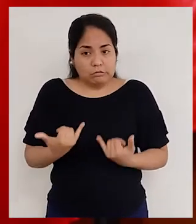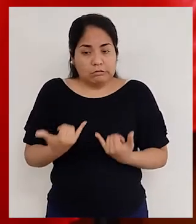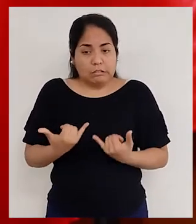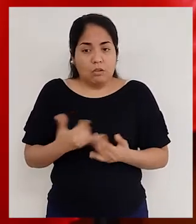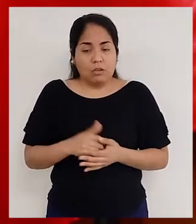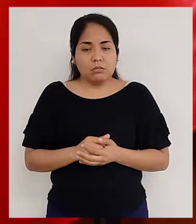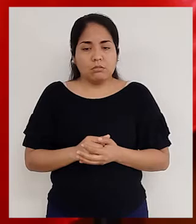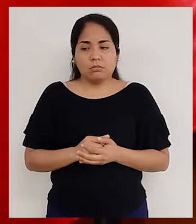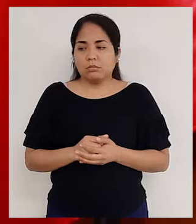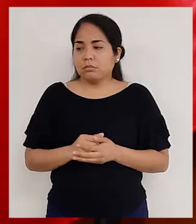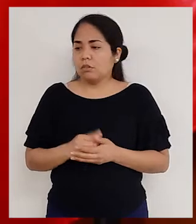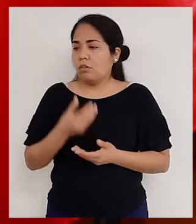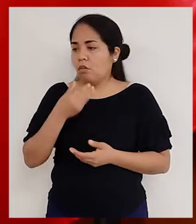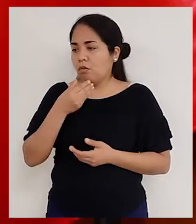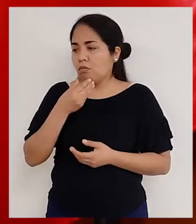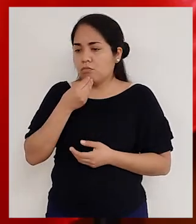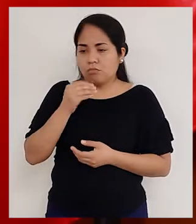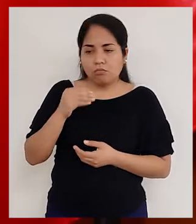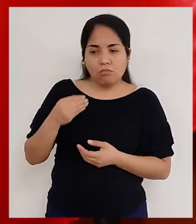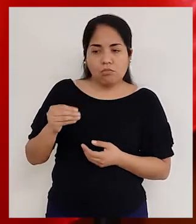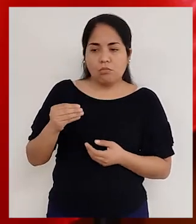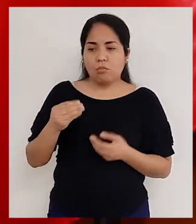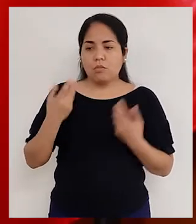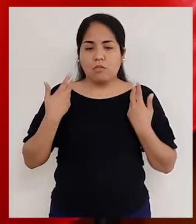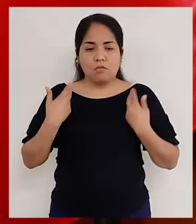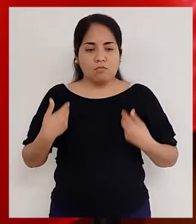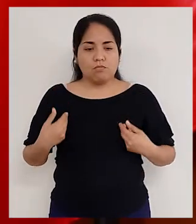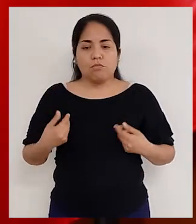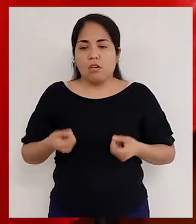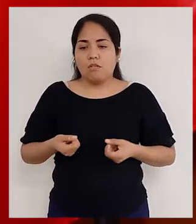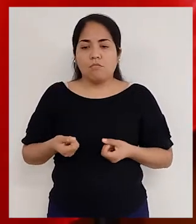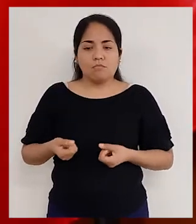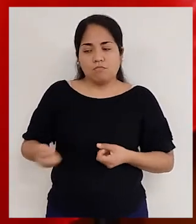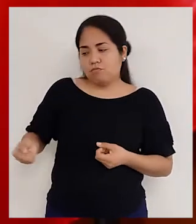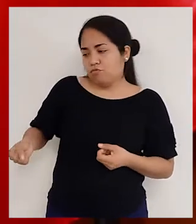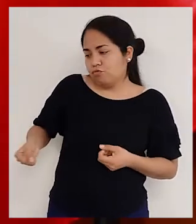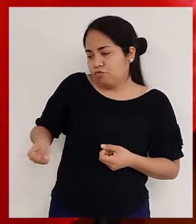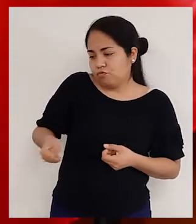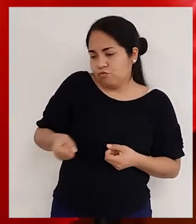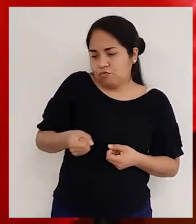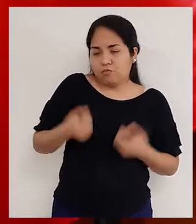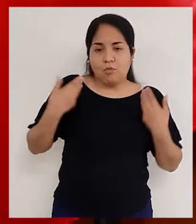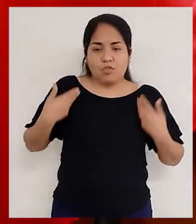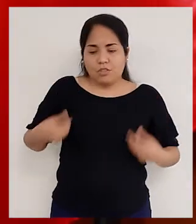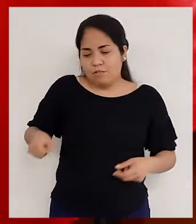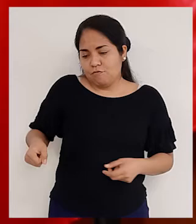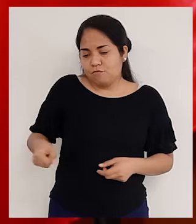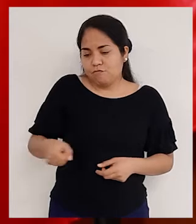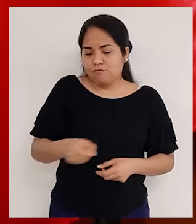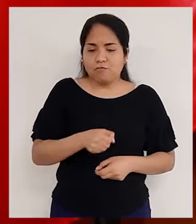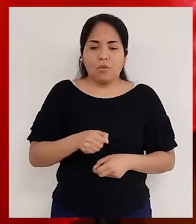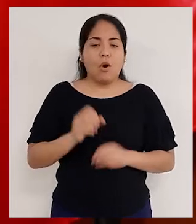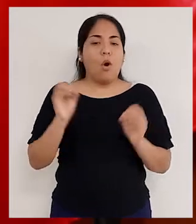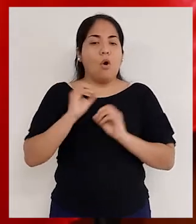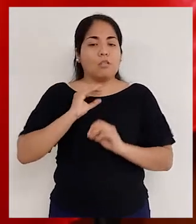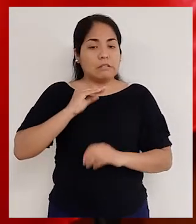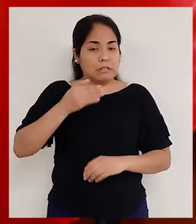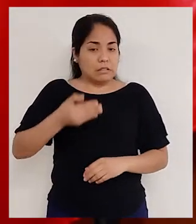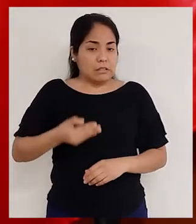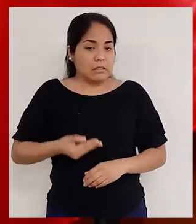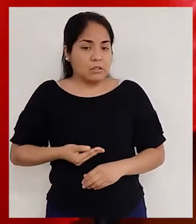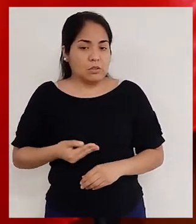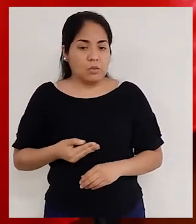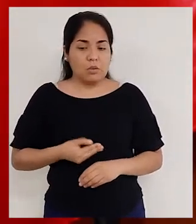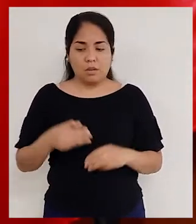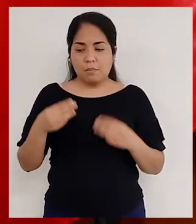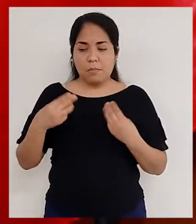ahora por términos de pandemia, no la usan los chicos que van al colegio con sus maletitas de ruedas. La usan a veces señoras que van con